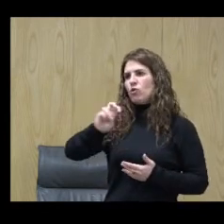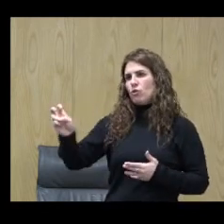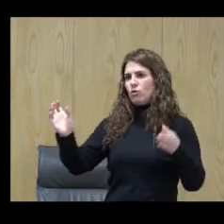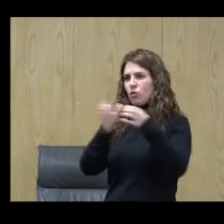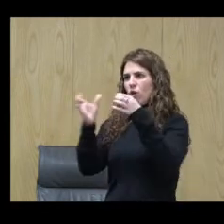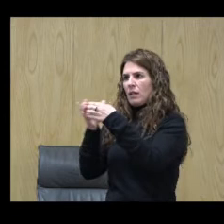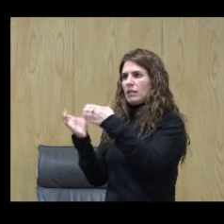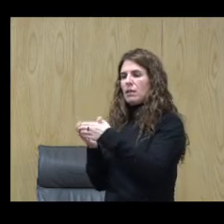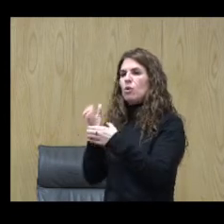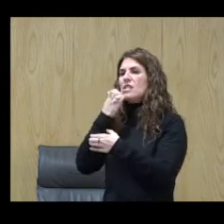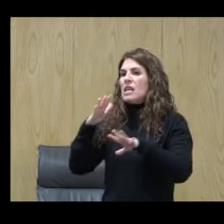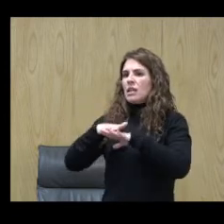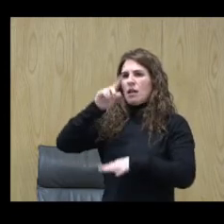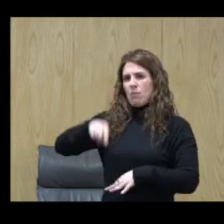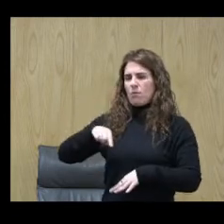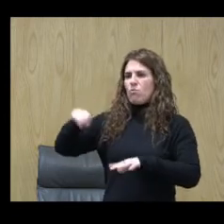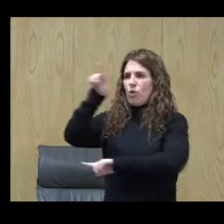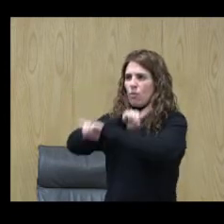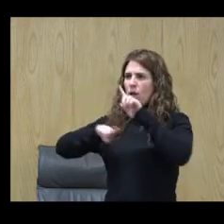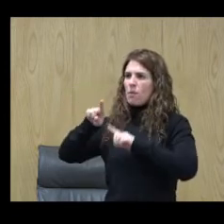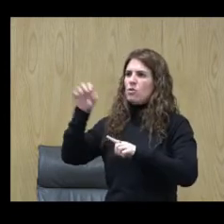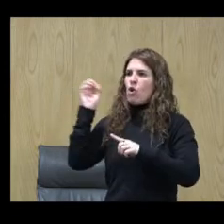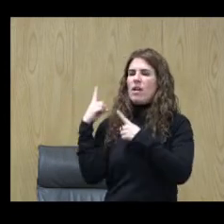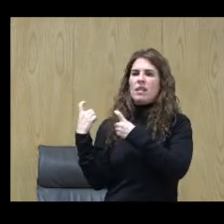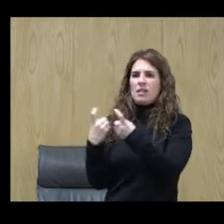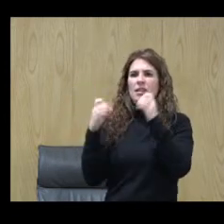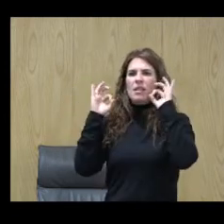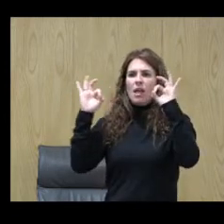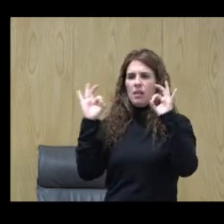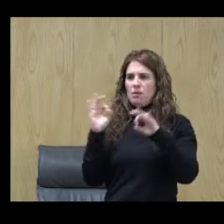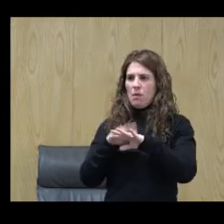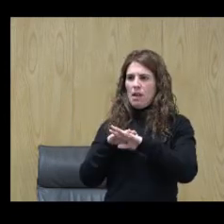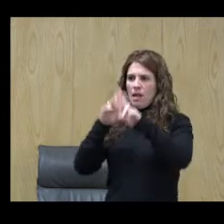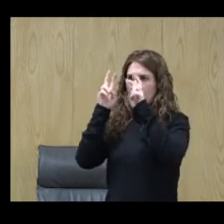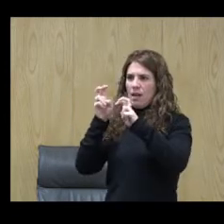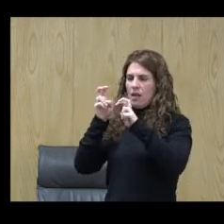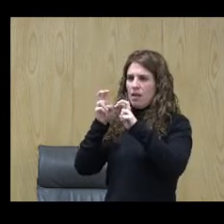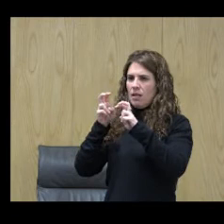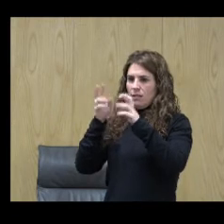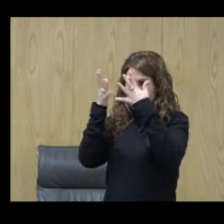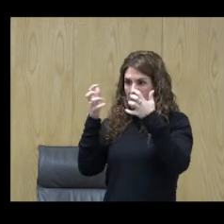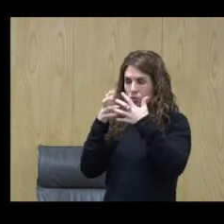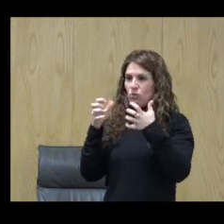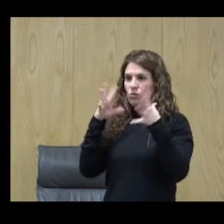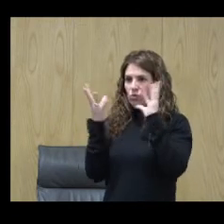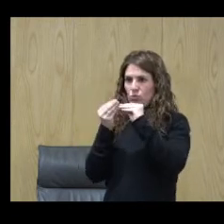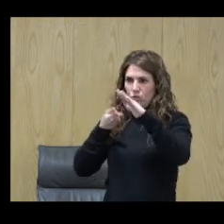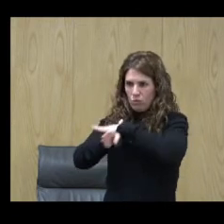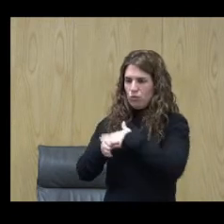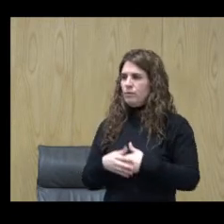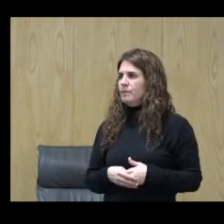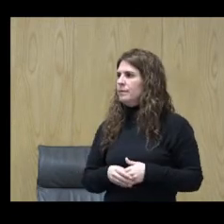también tengan problemas tengan necesidades especiales para adecuar los textos a otras formas,